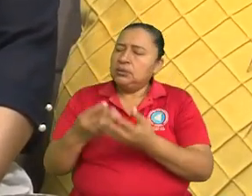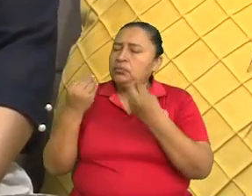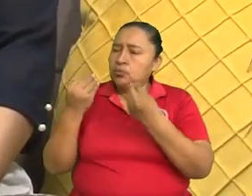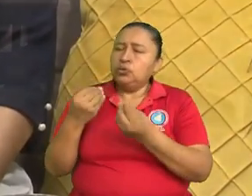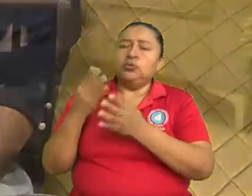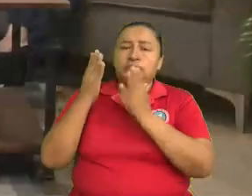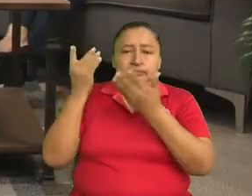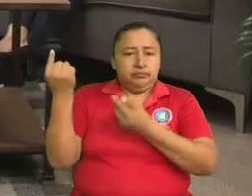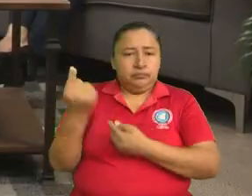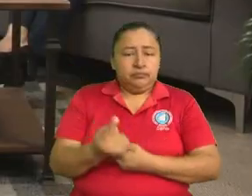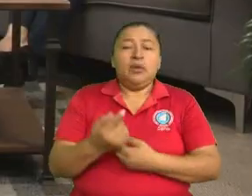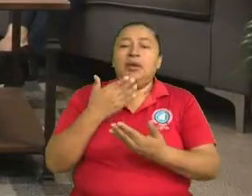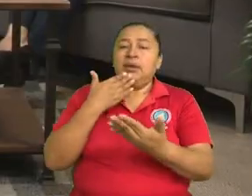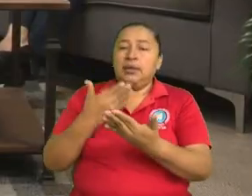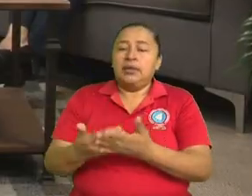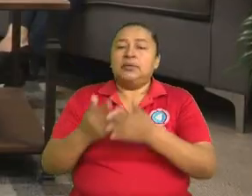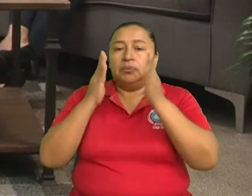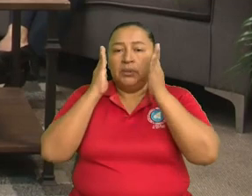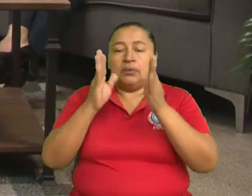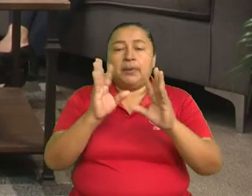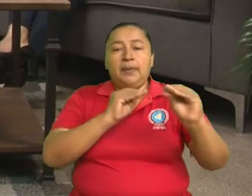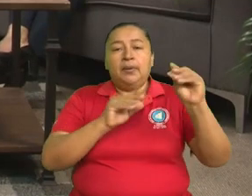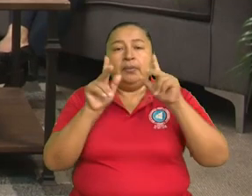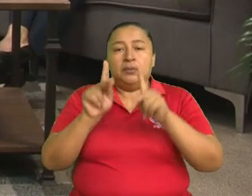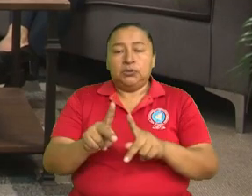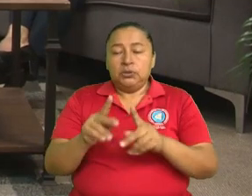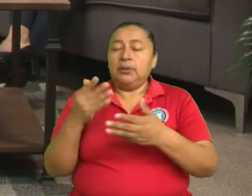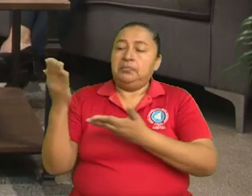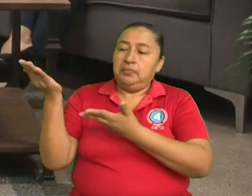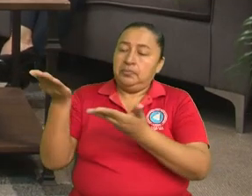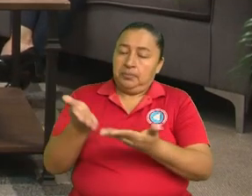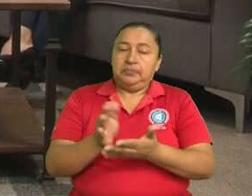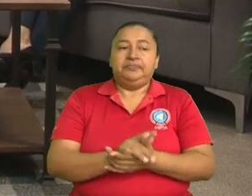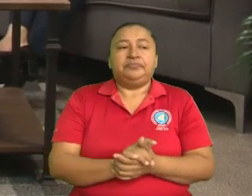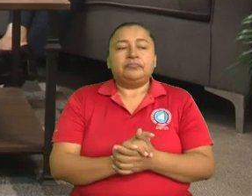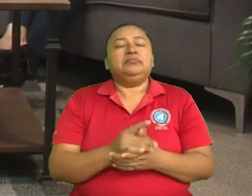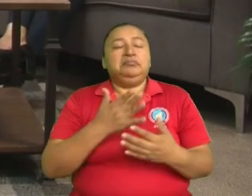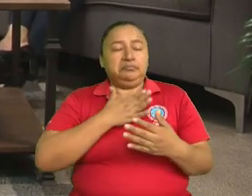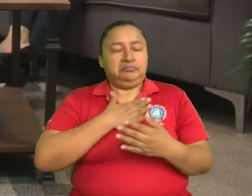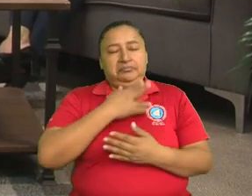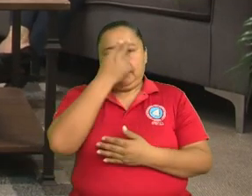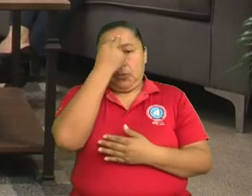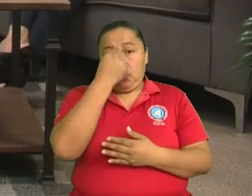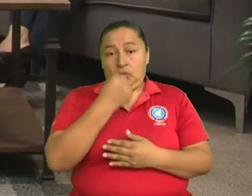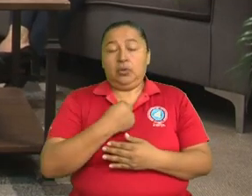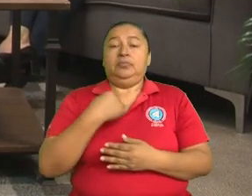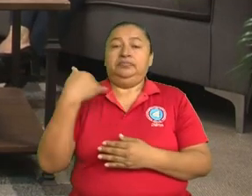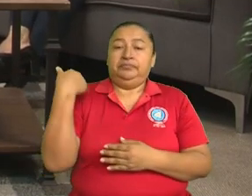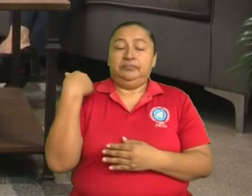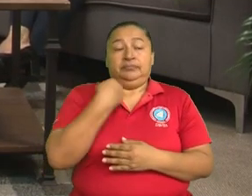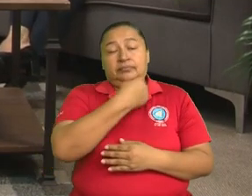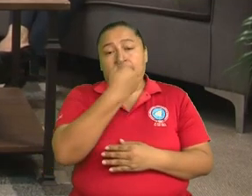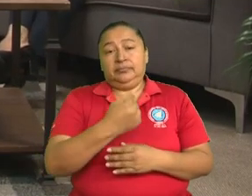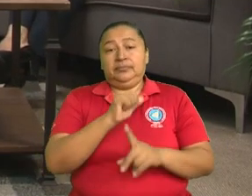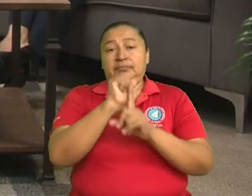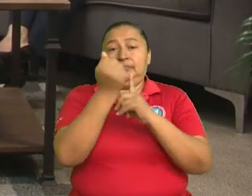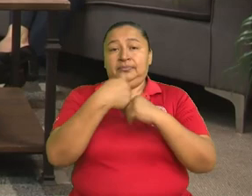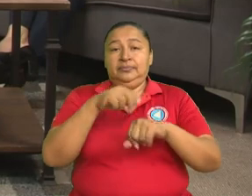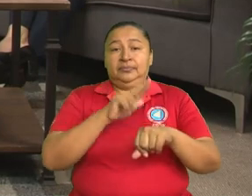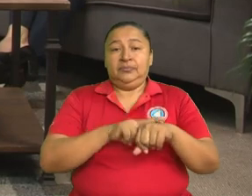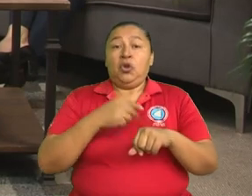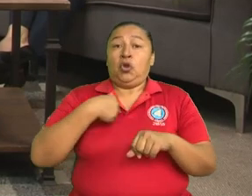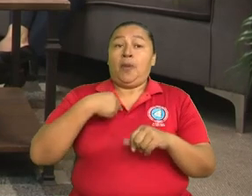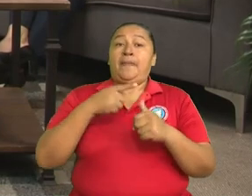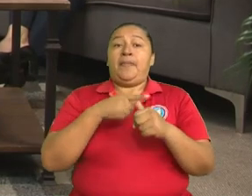por estar con nosotros. Bienvenida. Buenos días, para mí es un honor estar acá, que me hayan invitado a este canal parlamentario. Le comentaba que era la primera vez que estaba por